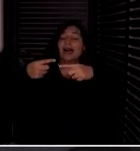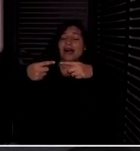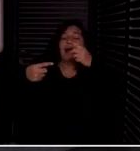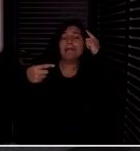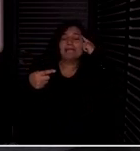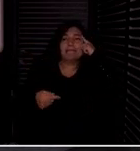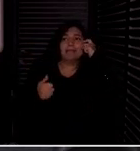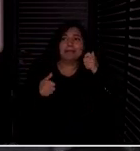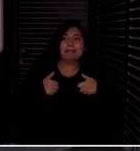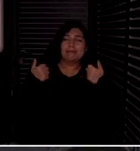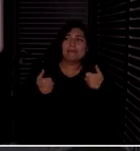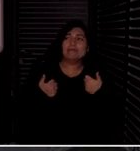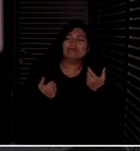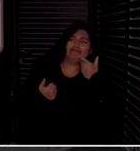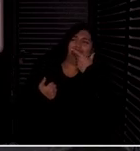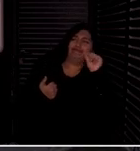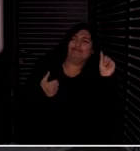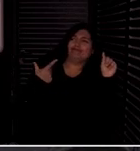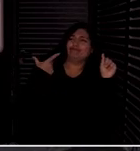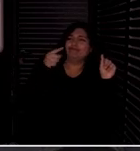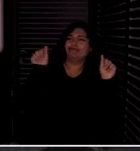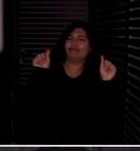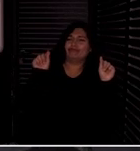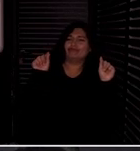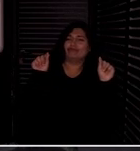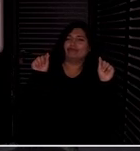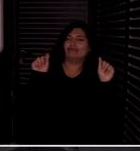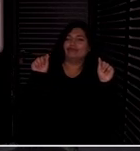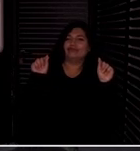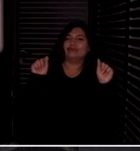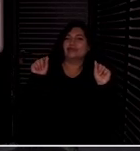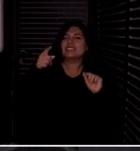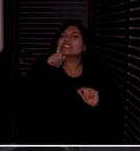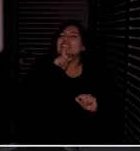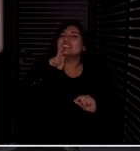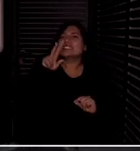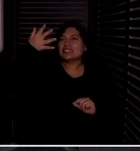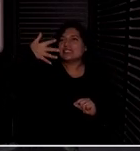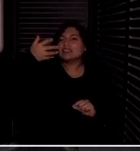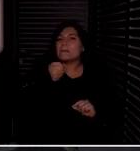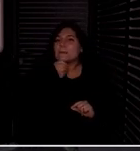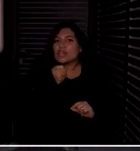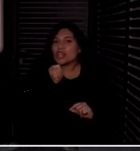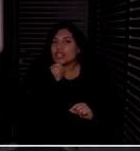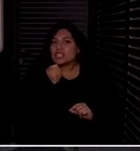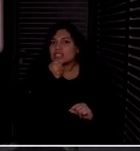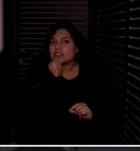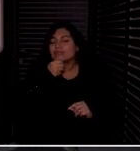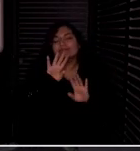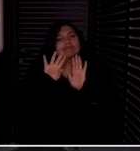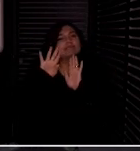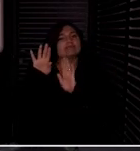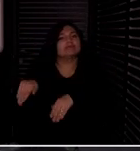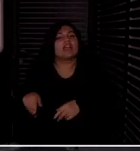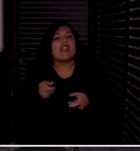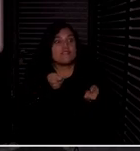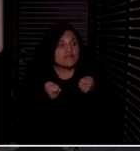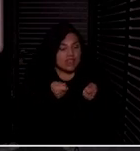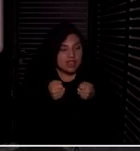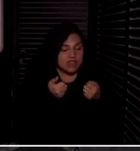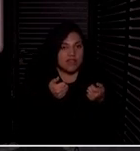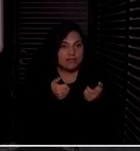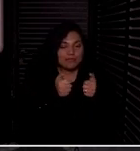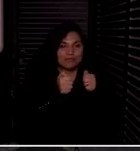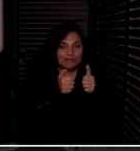huida, una fuga de las nuevas generaciones que pasan de la televisión y lo periodístico al videojuego y a otros soportes donde pueden tener un rol